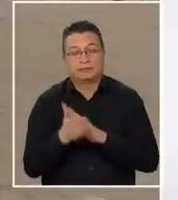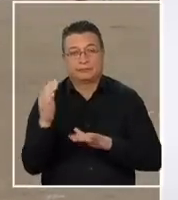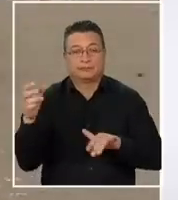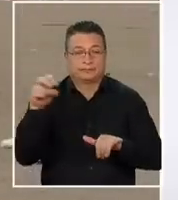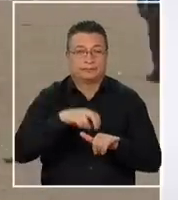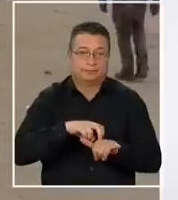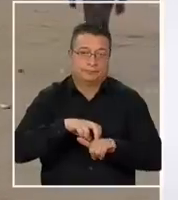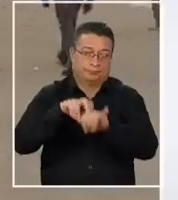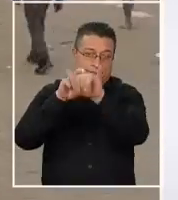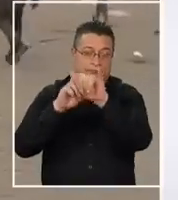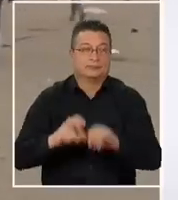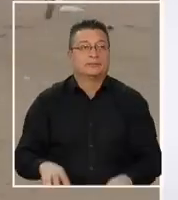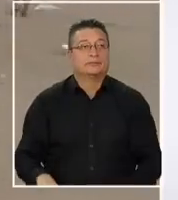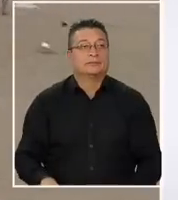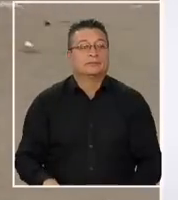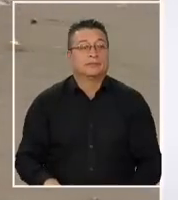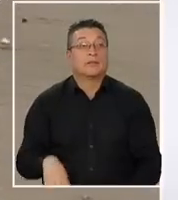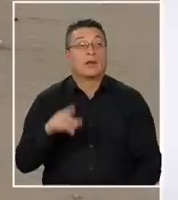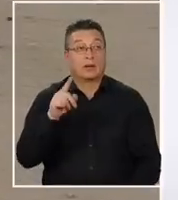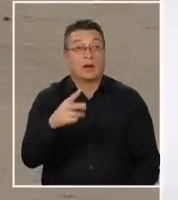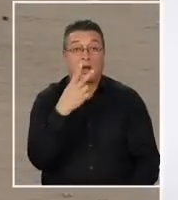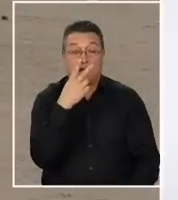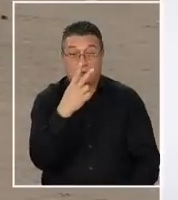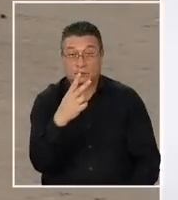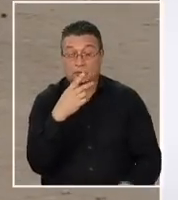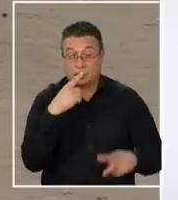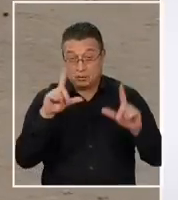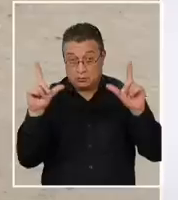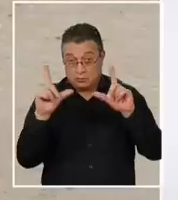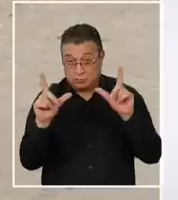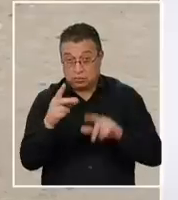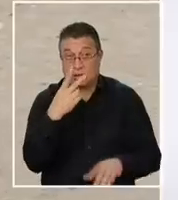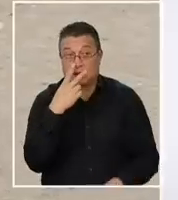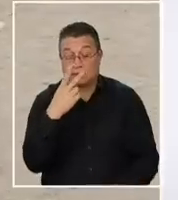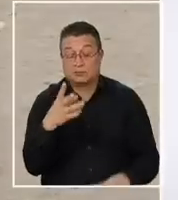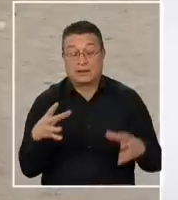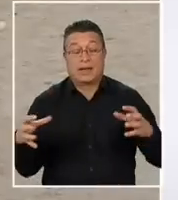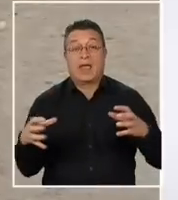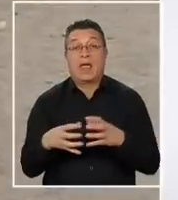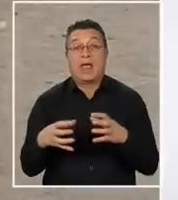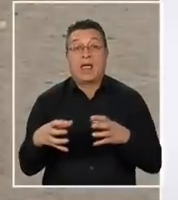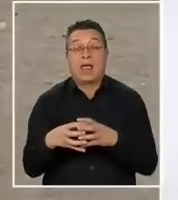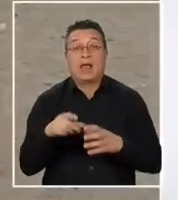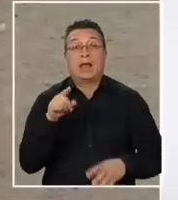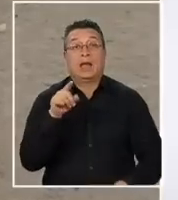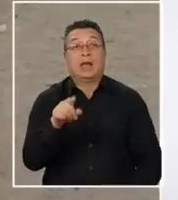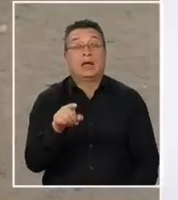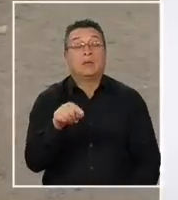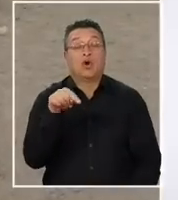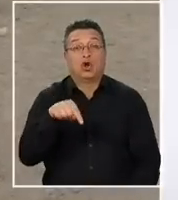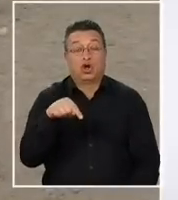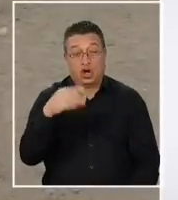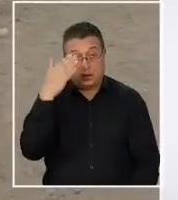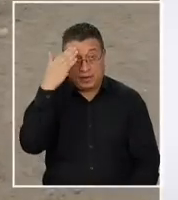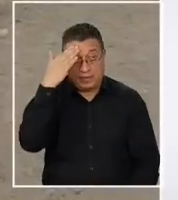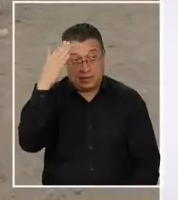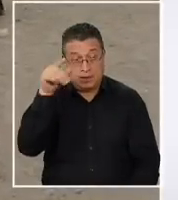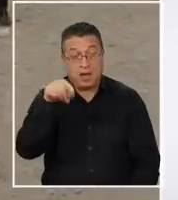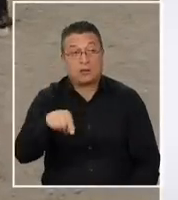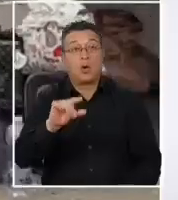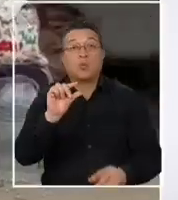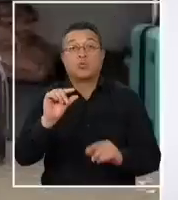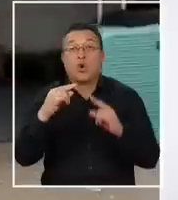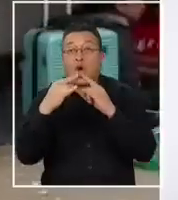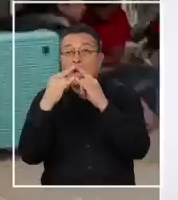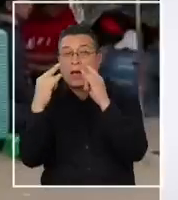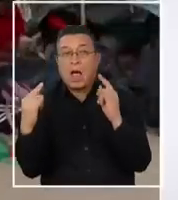Solo para ya ir terminando, vamos a presentar una nota que hemos preparado también con nuestro equipo acá. Hoy día, en este momento, se ven menos carpas